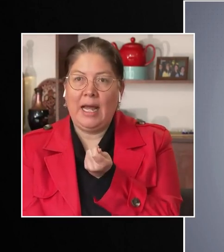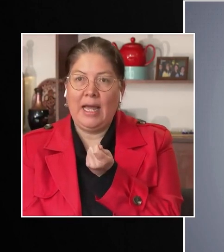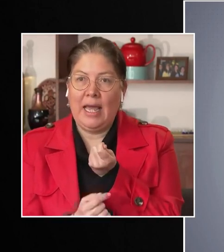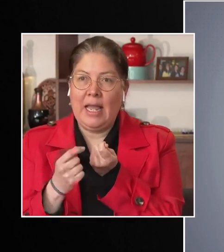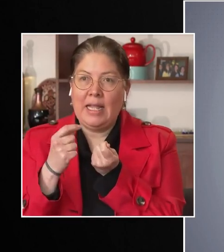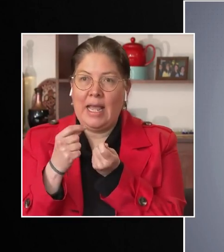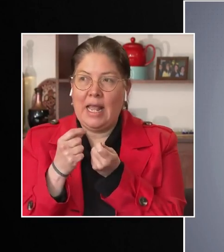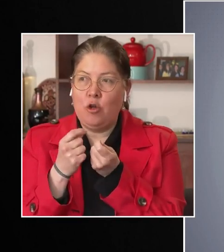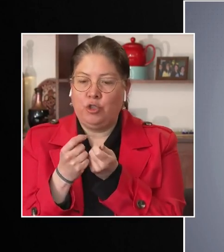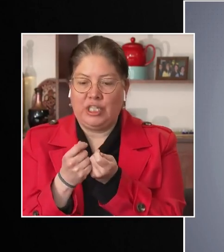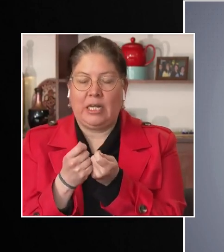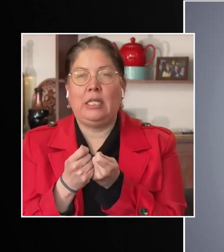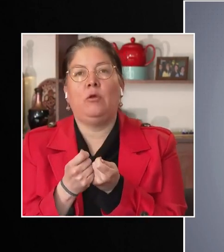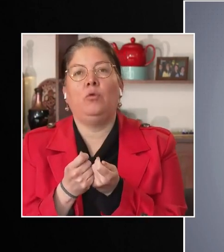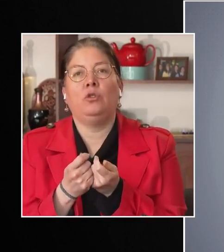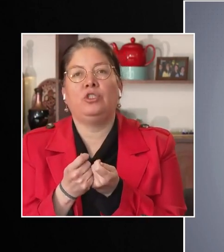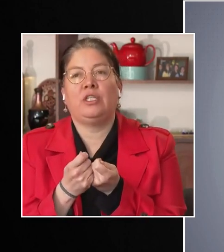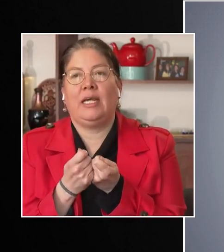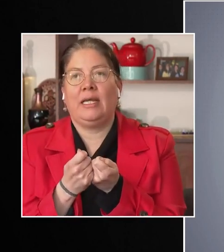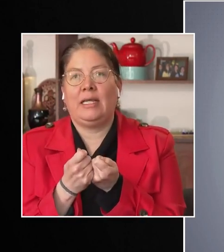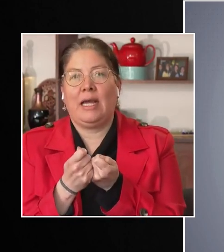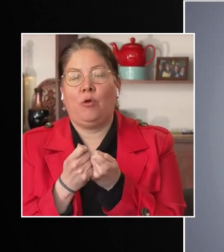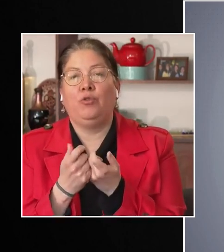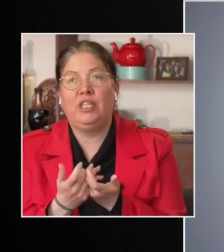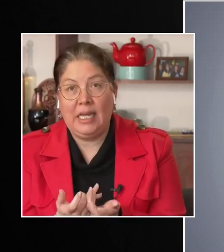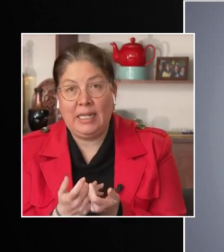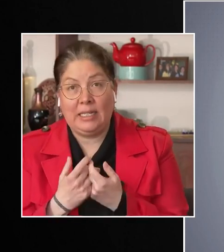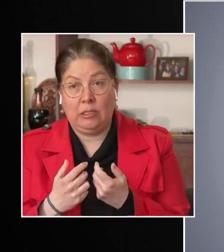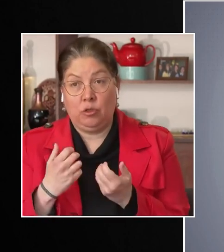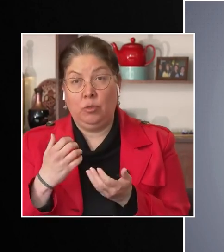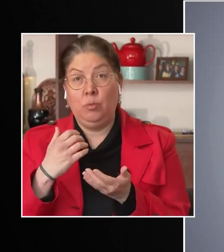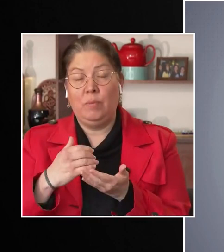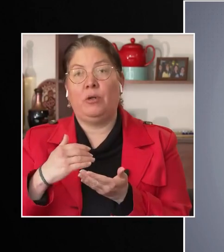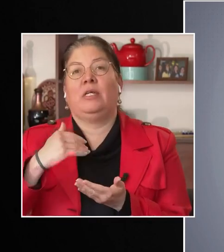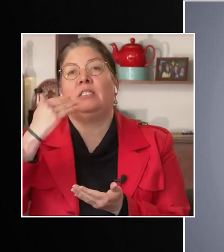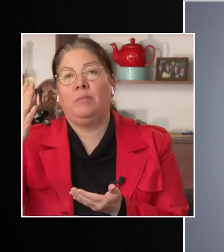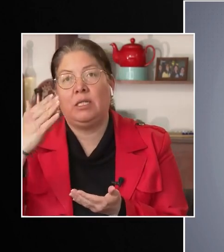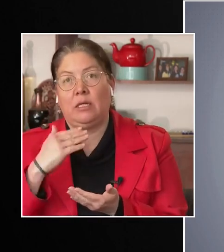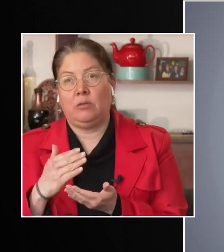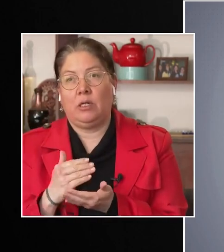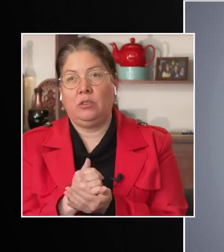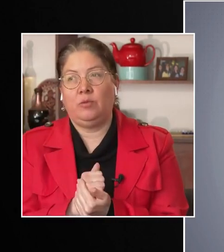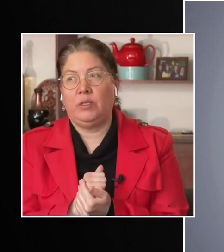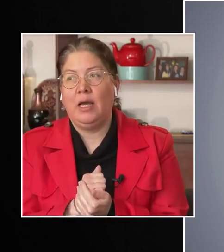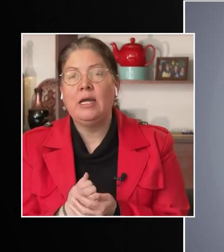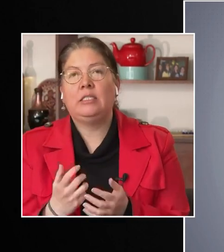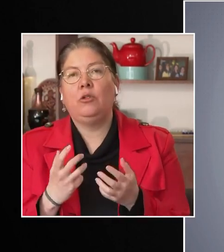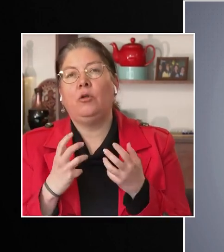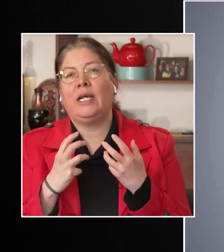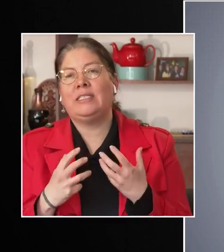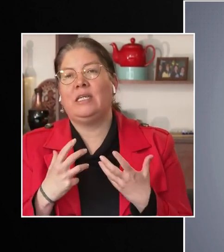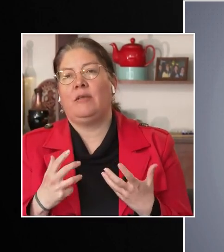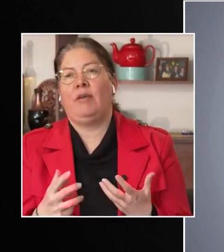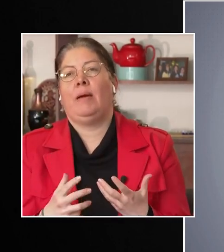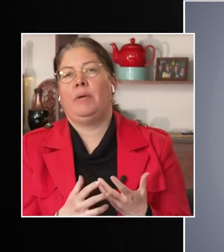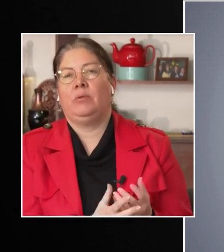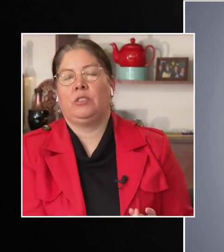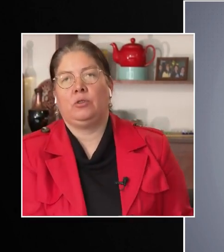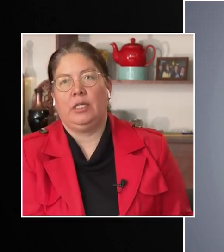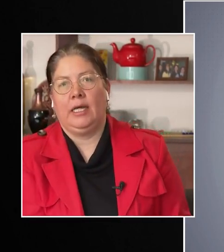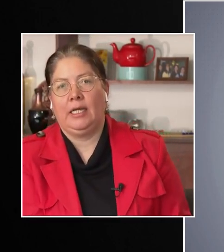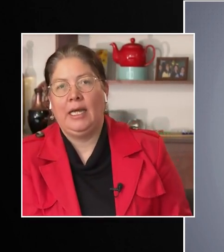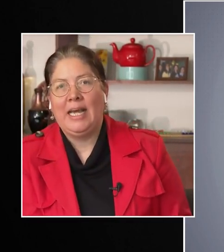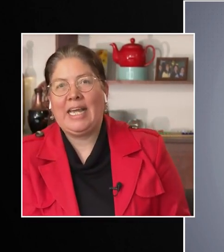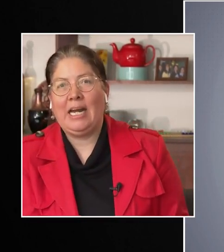no está en los artículos que contiene, que son muy importantes para desarrollarlos después, sino lo que significan para